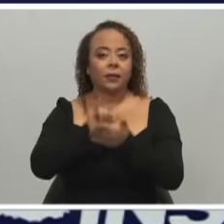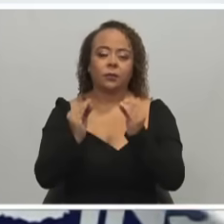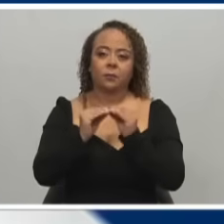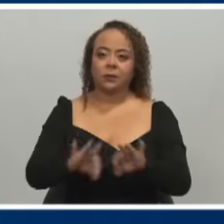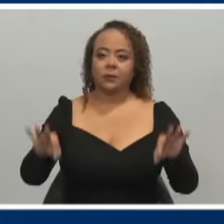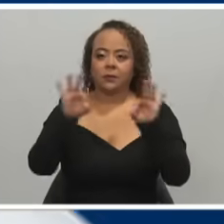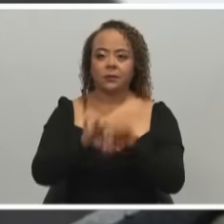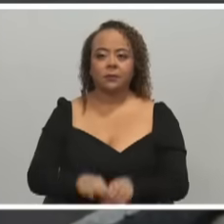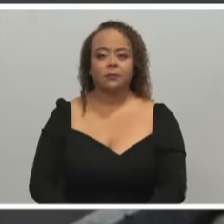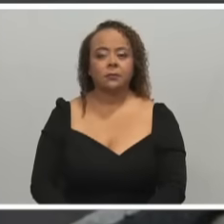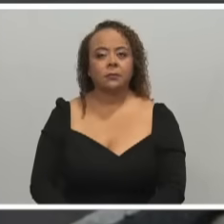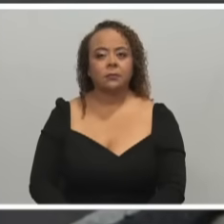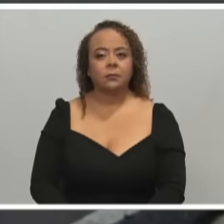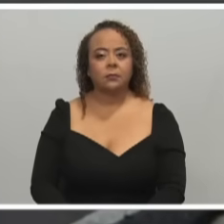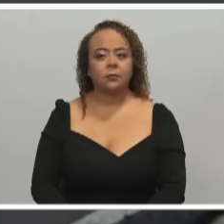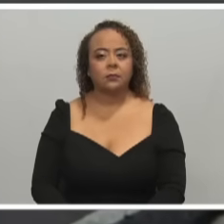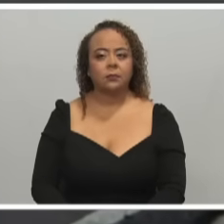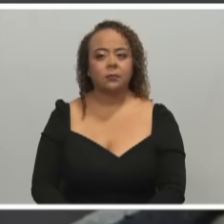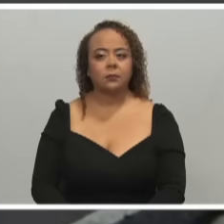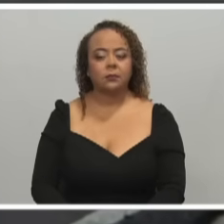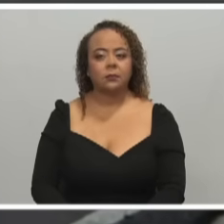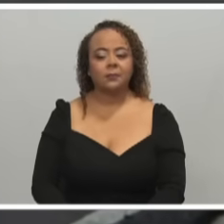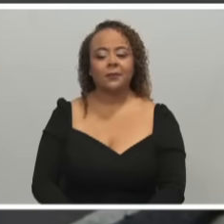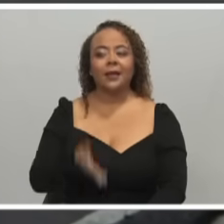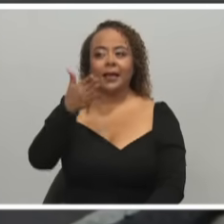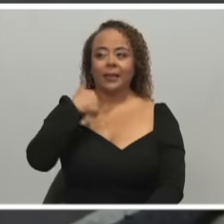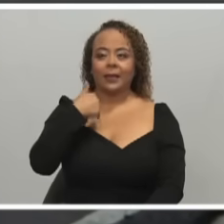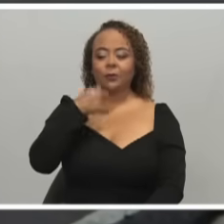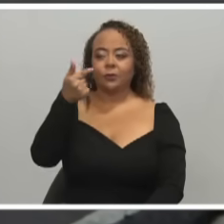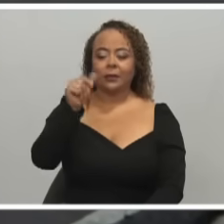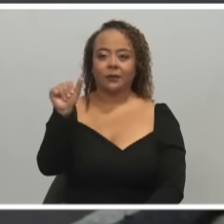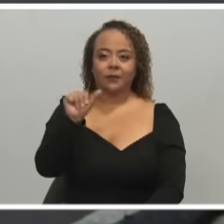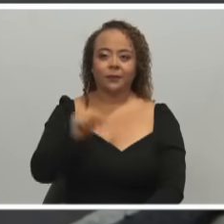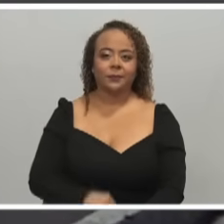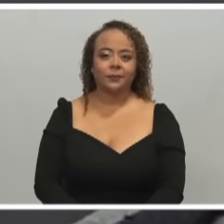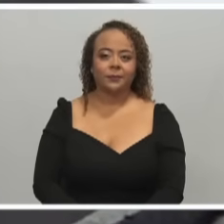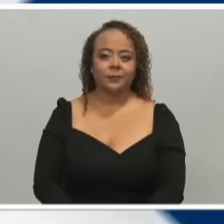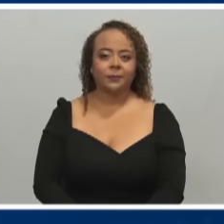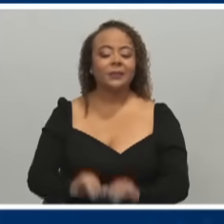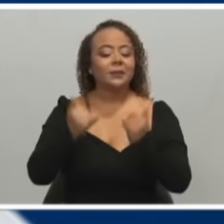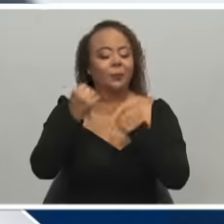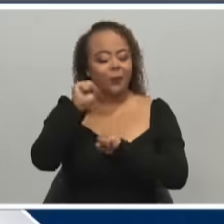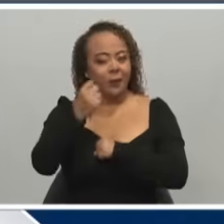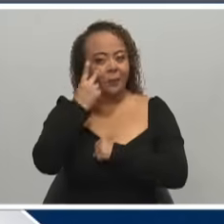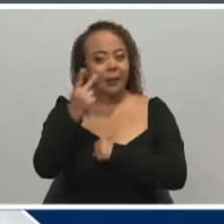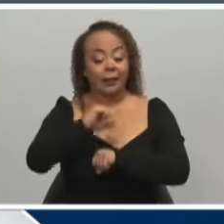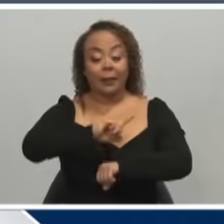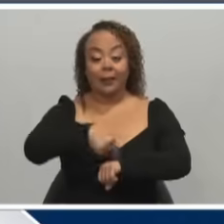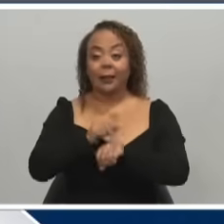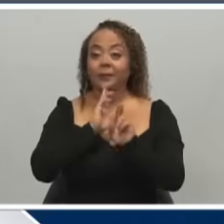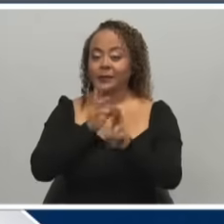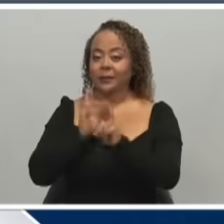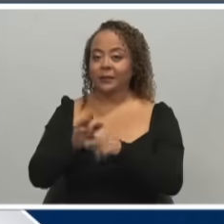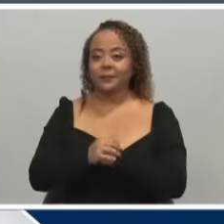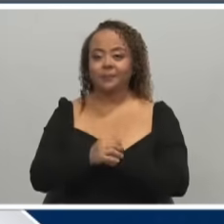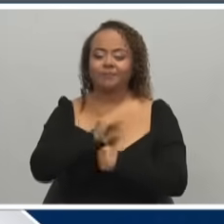una más ahí teníamos a Gustavo Alfaro que fue como ya pudieron ver muy extenso en sus respuestas que sí nos